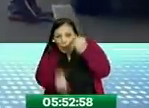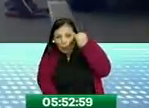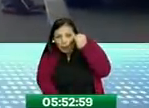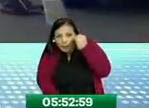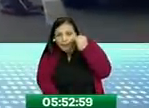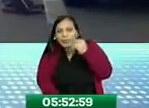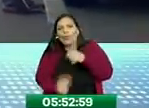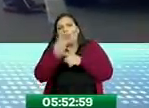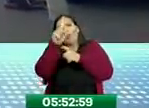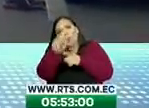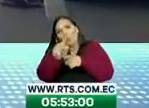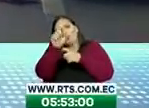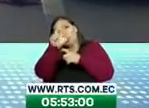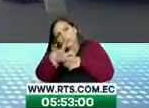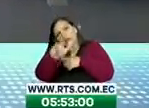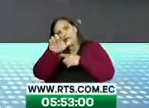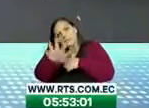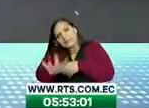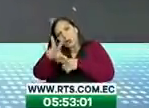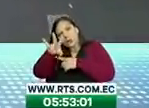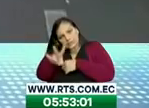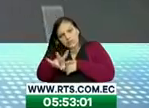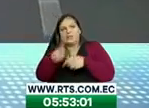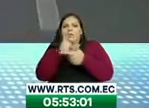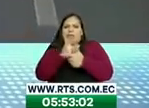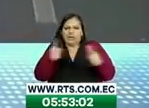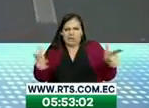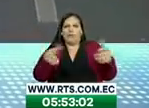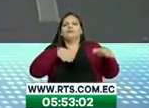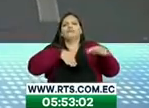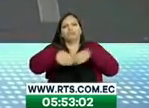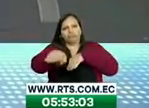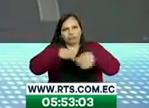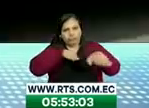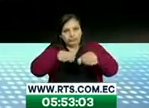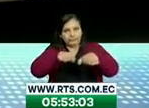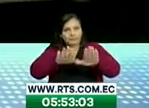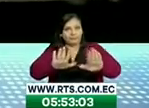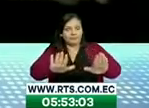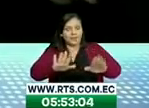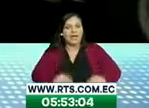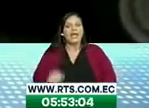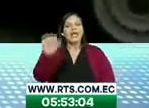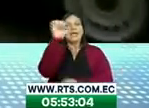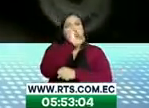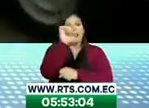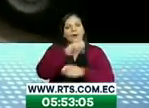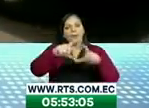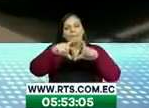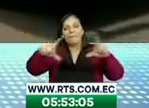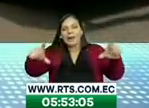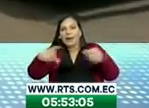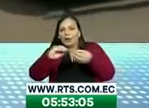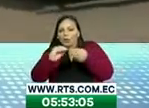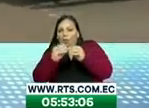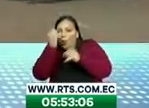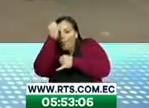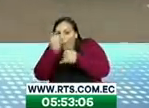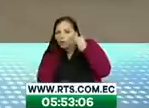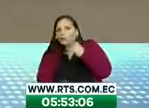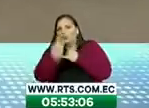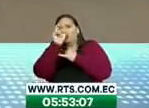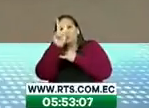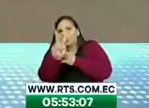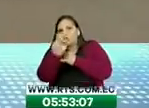los números impares. Y los pares podrán circular el día martes, jueves y sábado, referente a